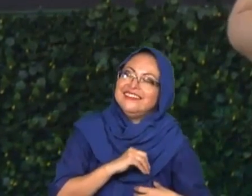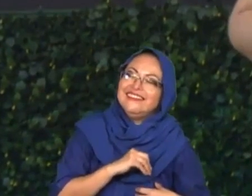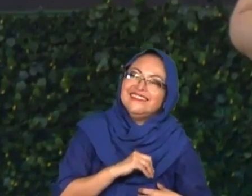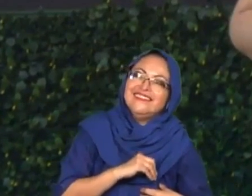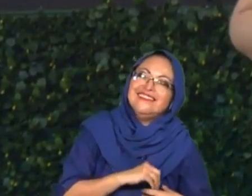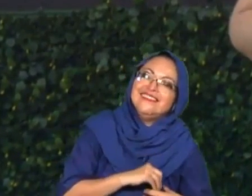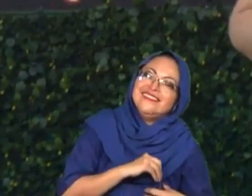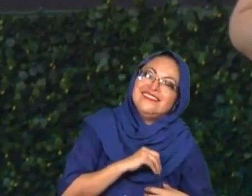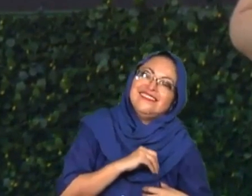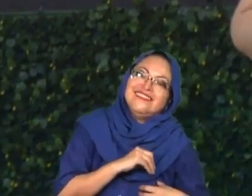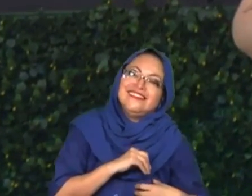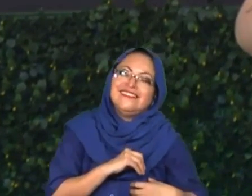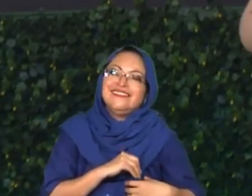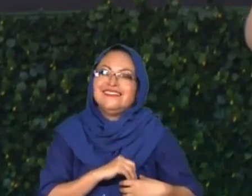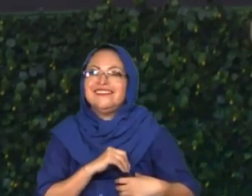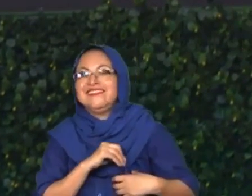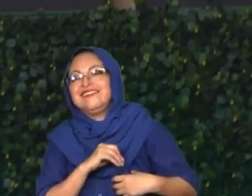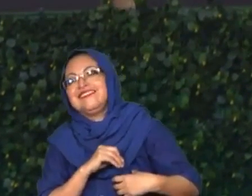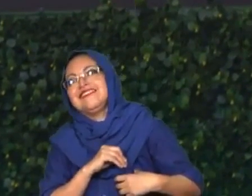conocido